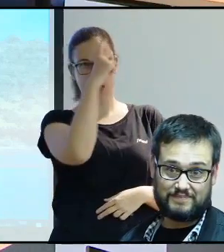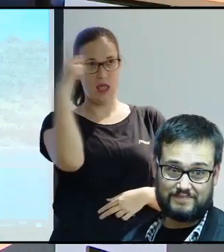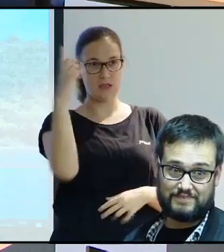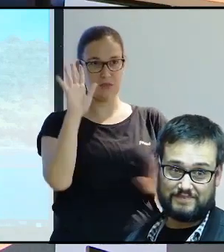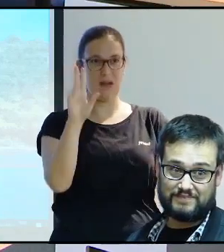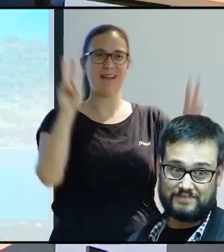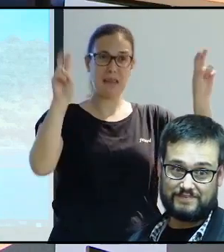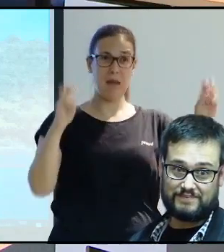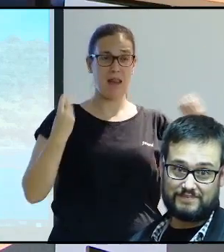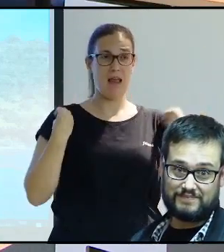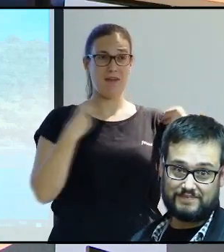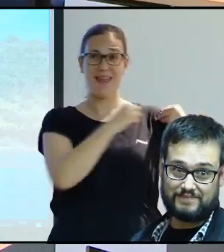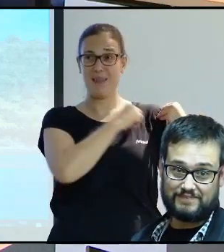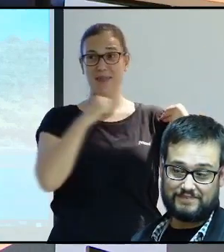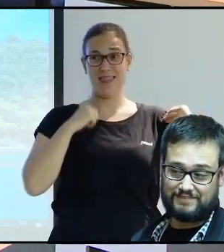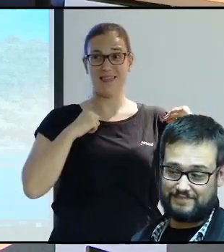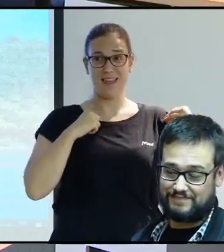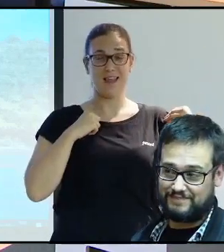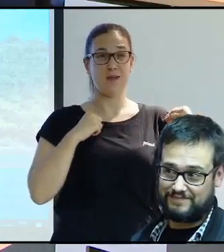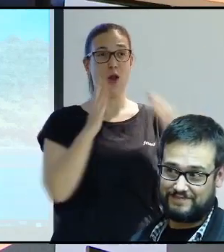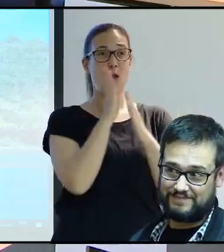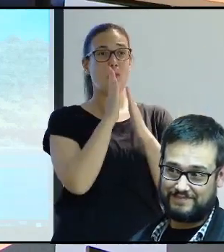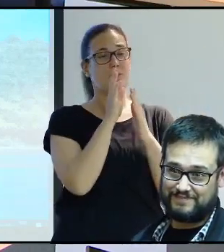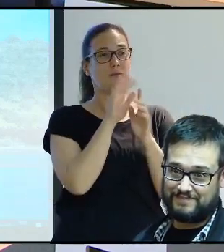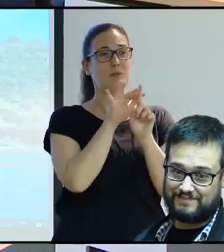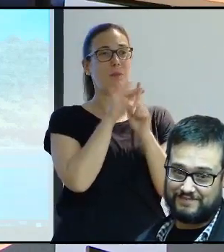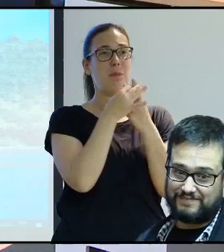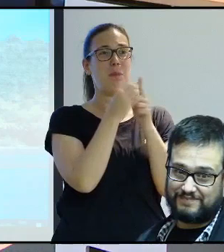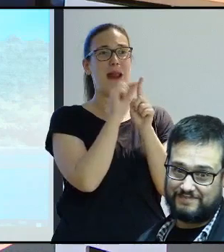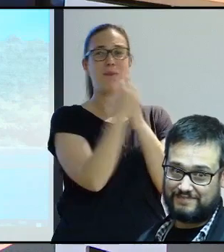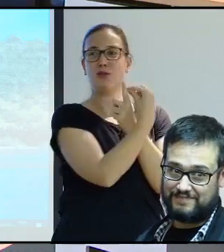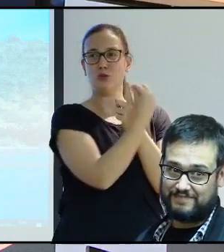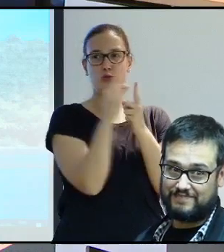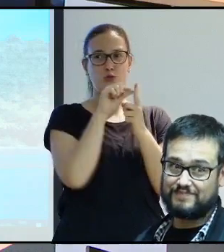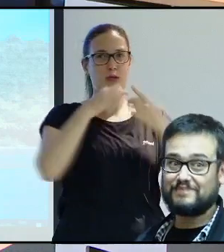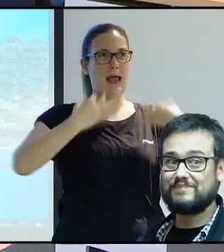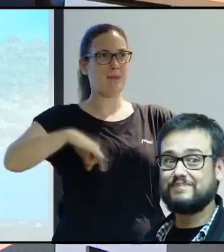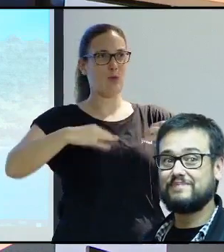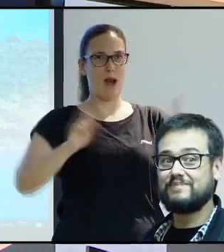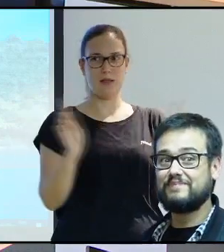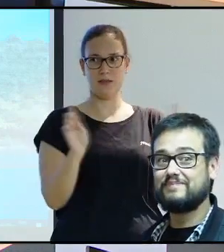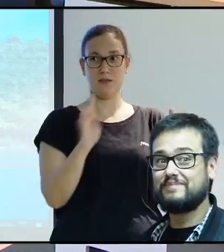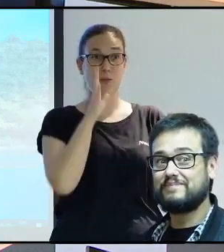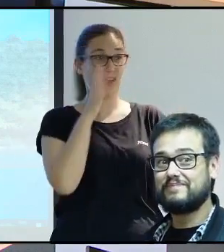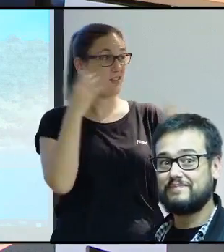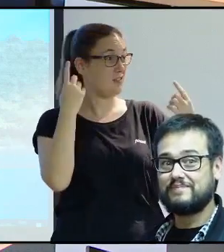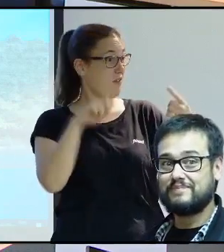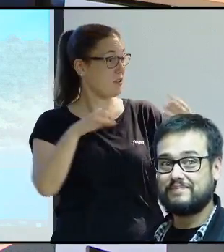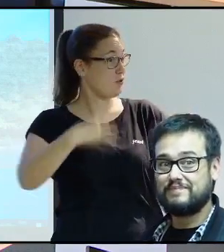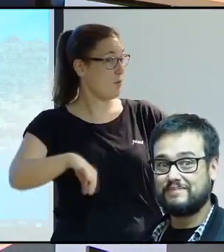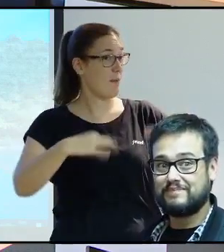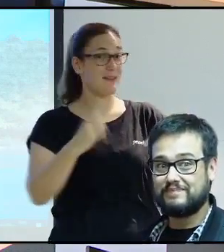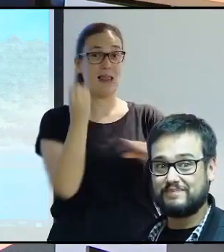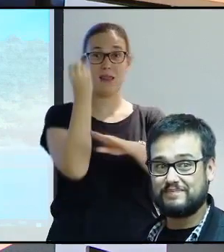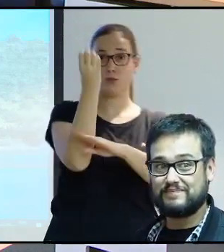la vida independiente en unos parámetros que no son habituales, dado que el discurso,